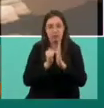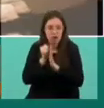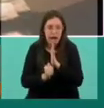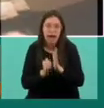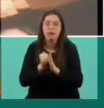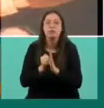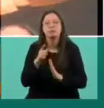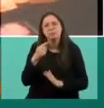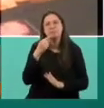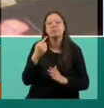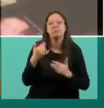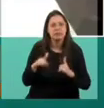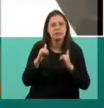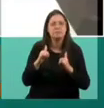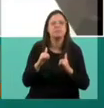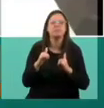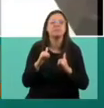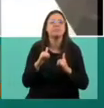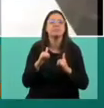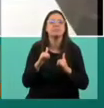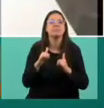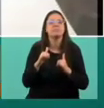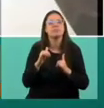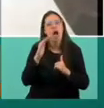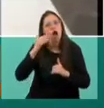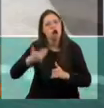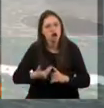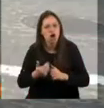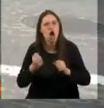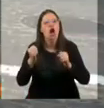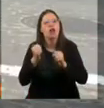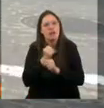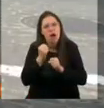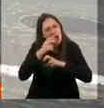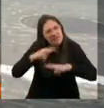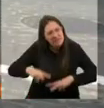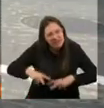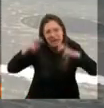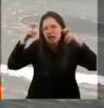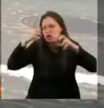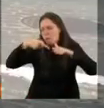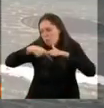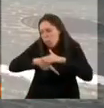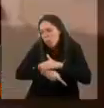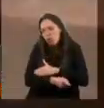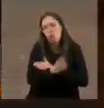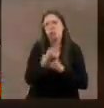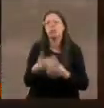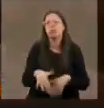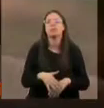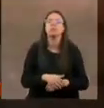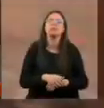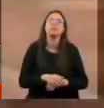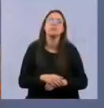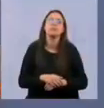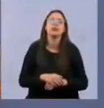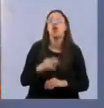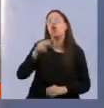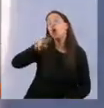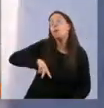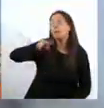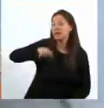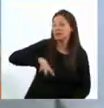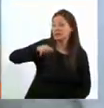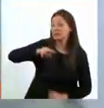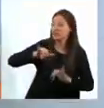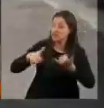lo minucioso de la investigación y de cómo se trabajó en consecuencia. Casi 2 meses de